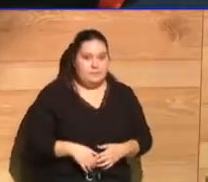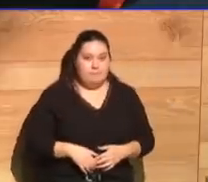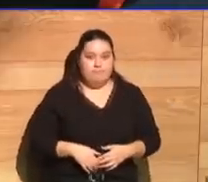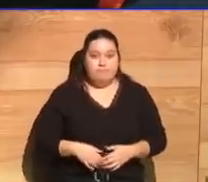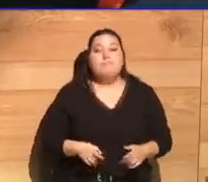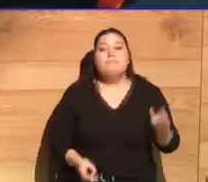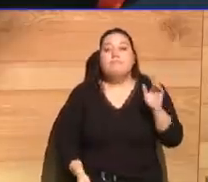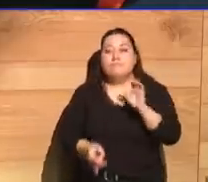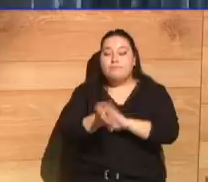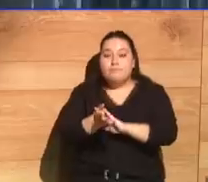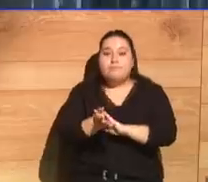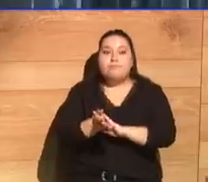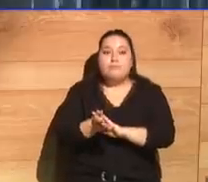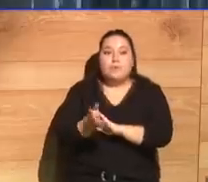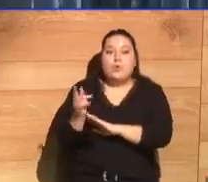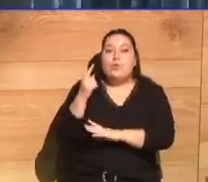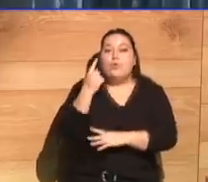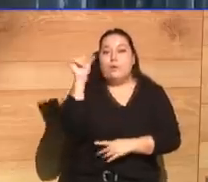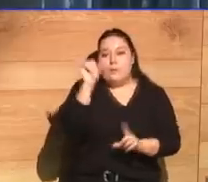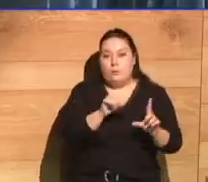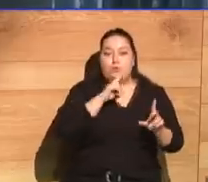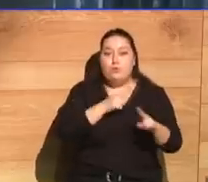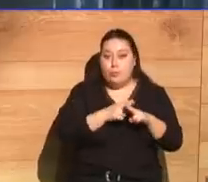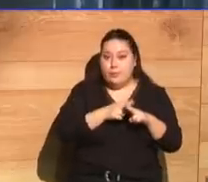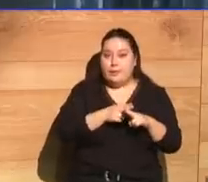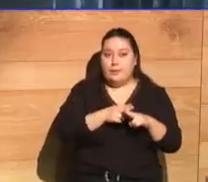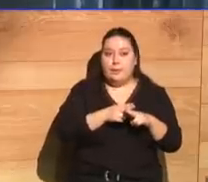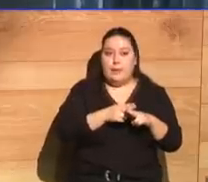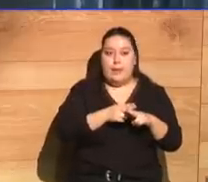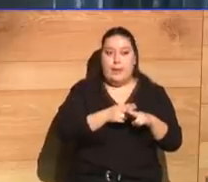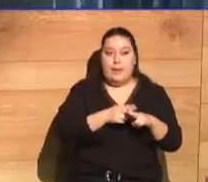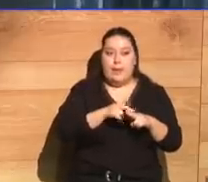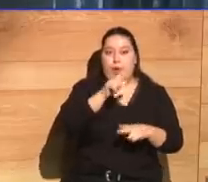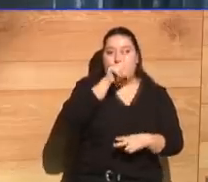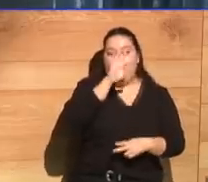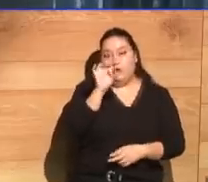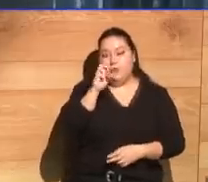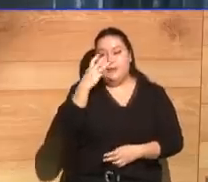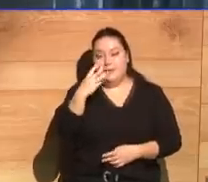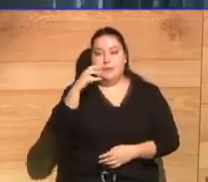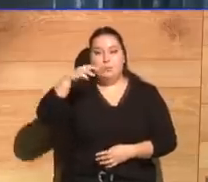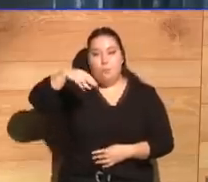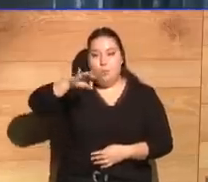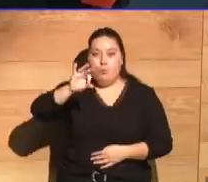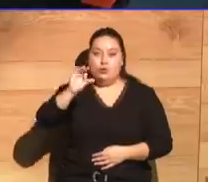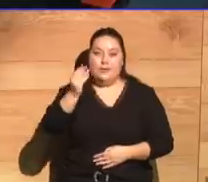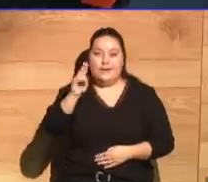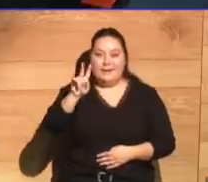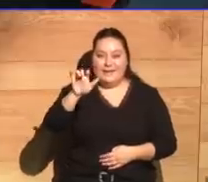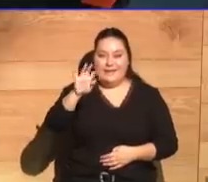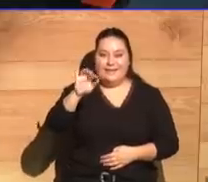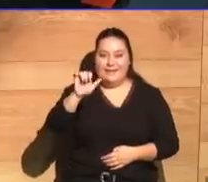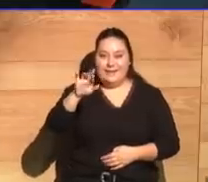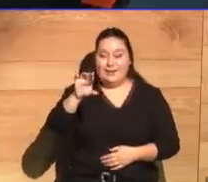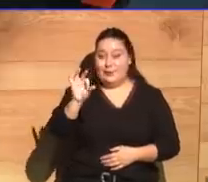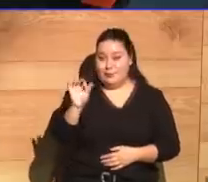Produjeron una, teóricamente, una película que se llamaba los Tres Mosqueteros. Sí. ¿Qué ocurre? Que